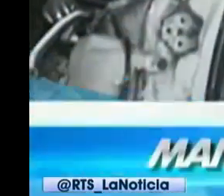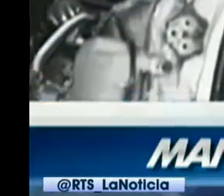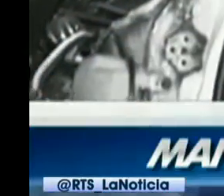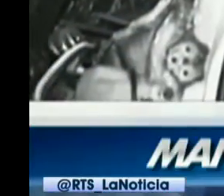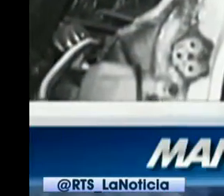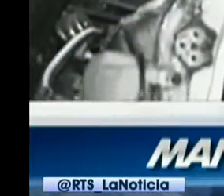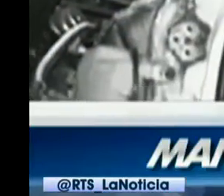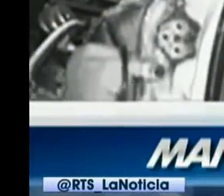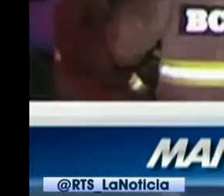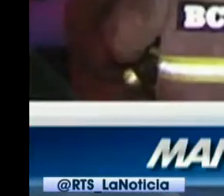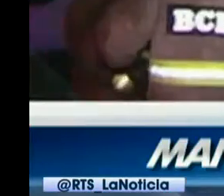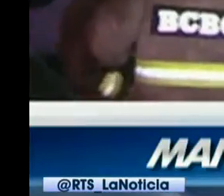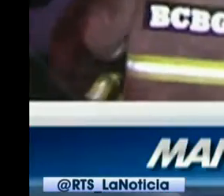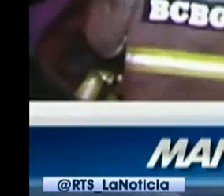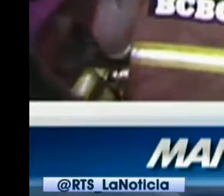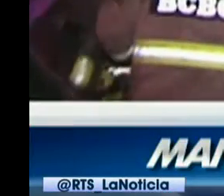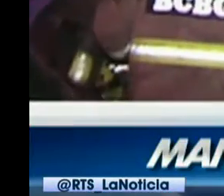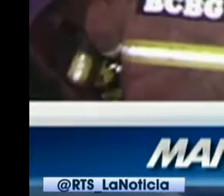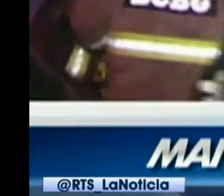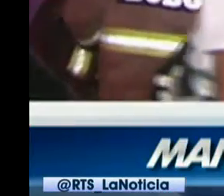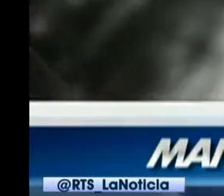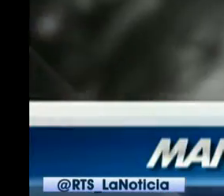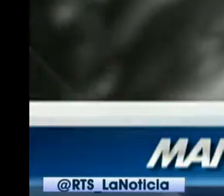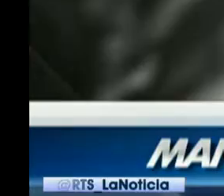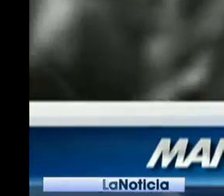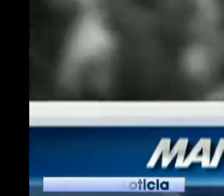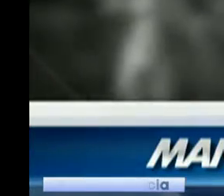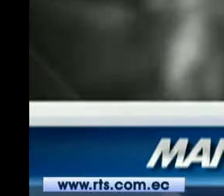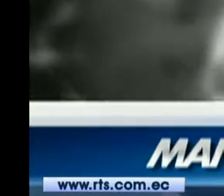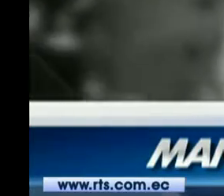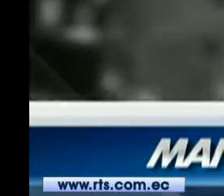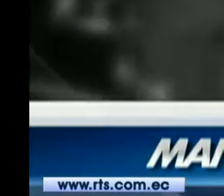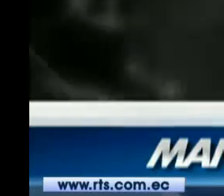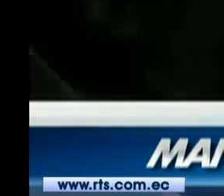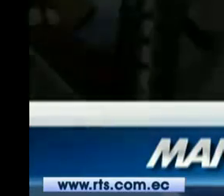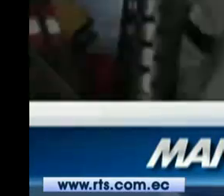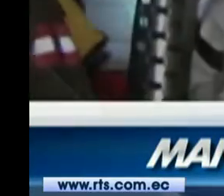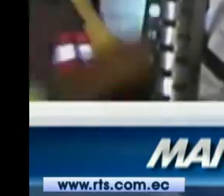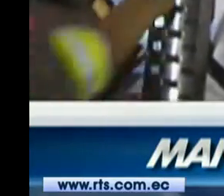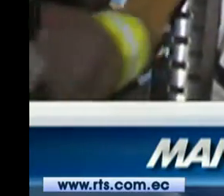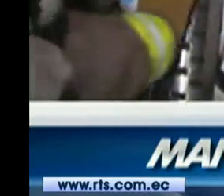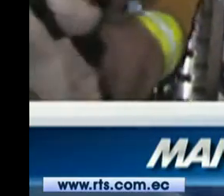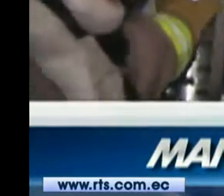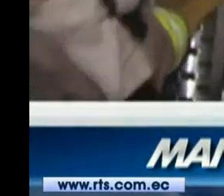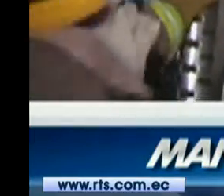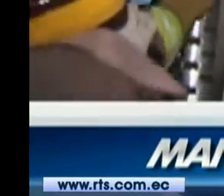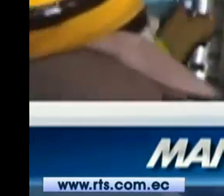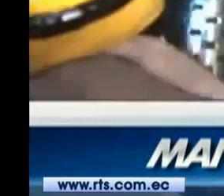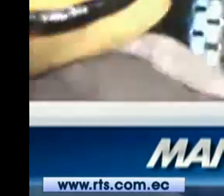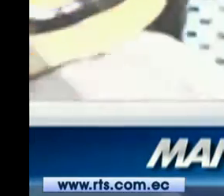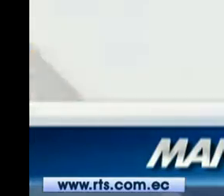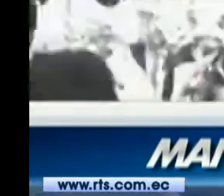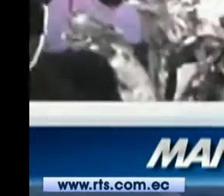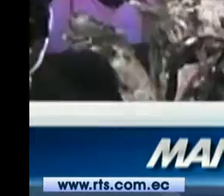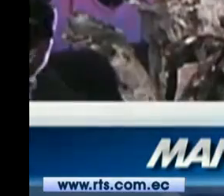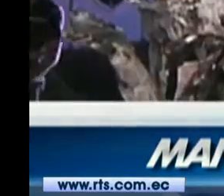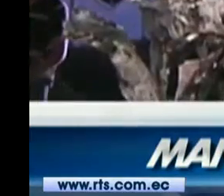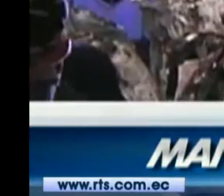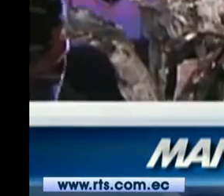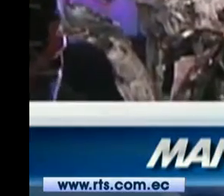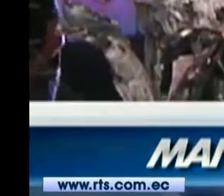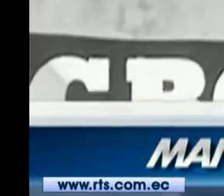Y mañana, en nuestro informativo matinal, entérese dónde y cómo fueron rescatadas 2